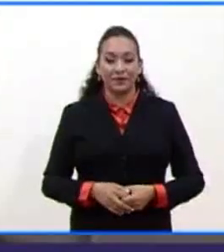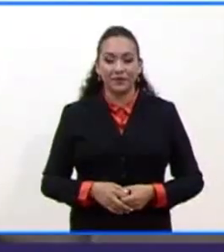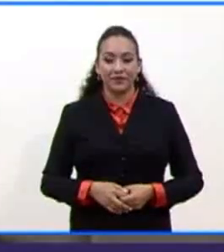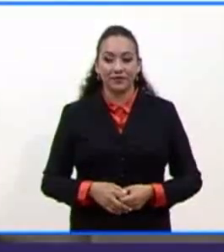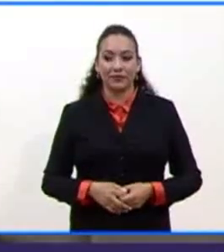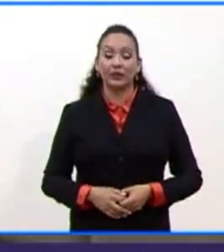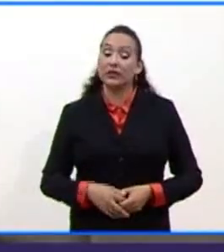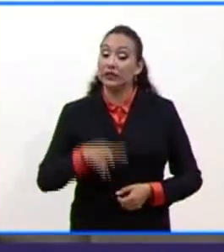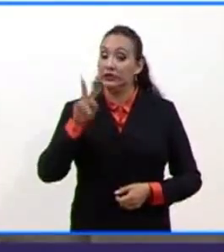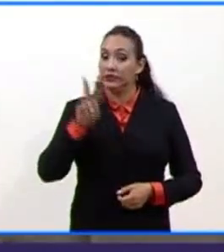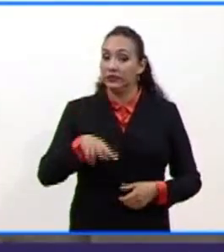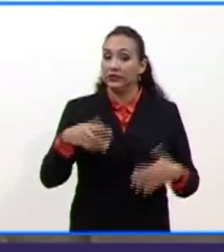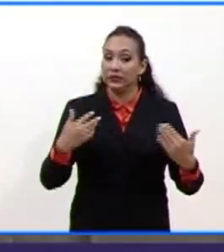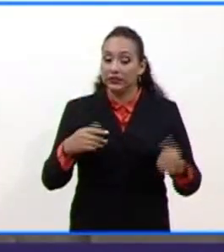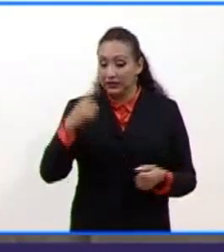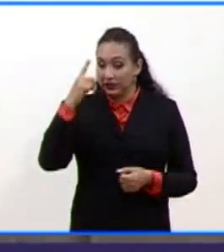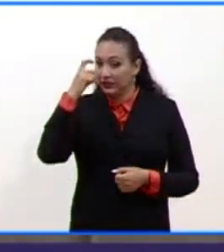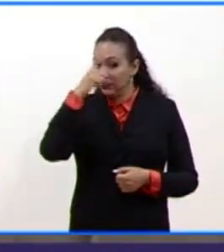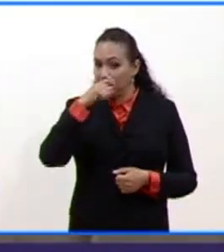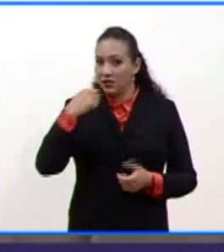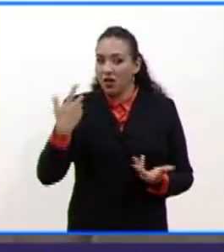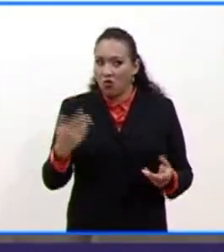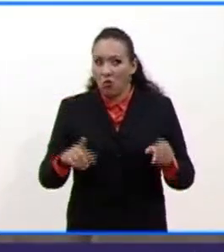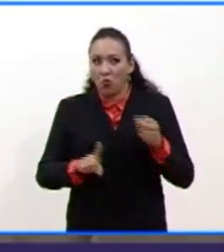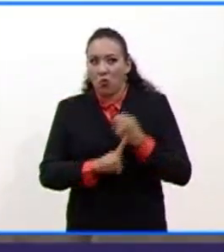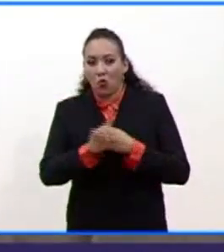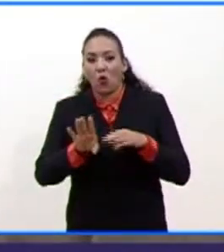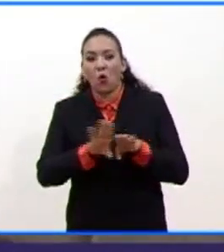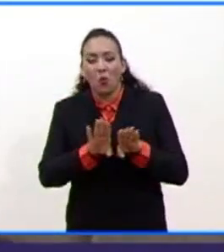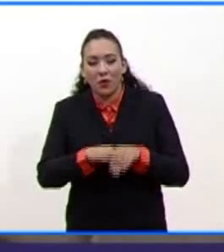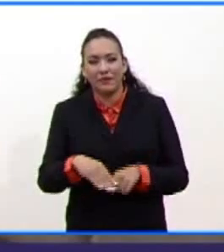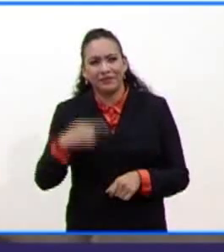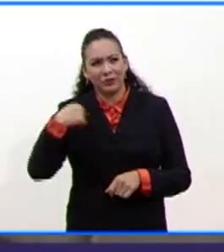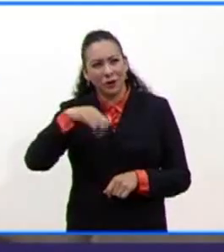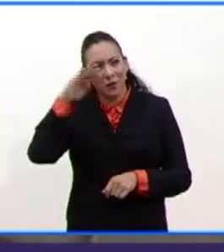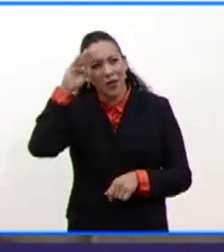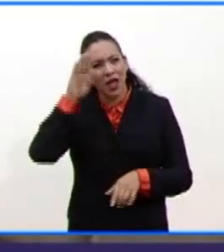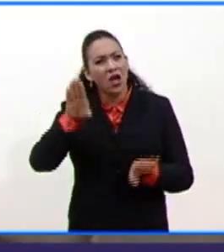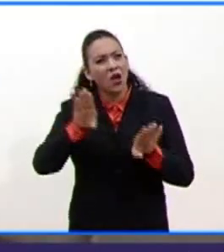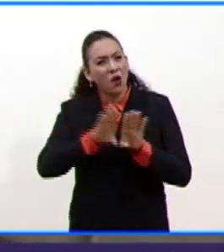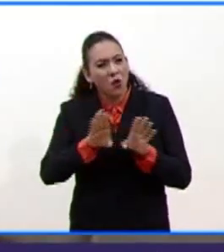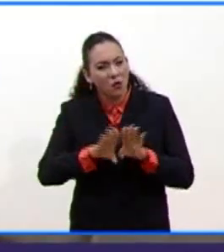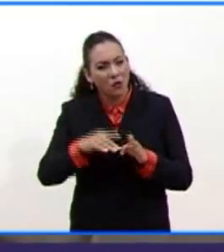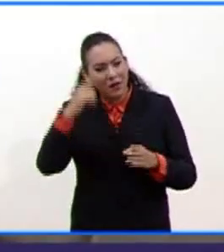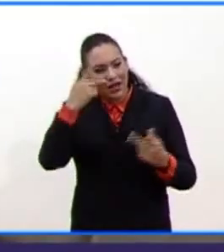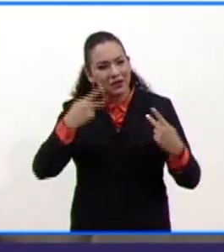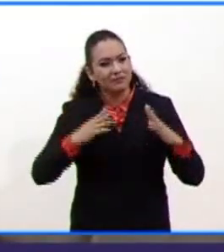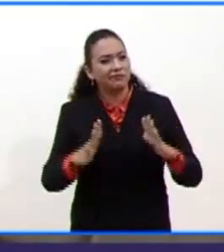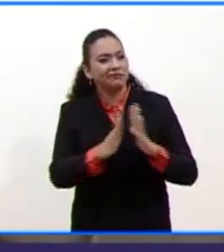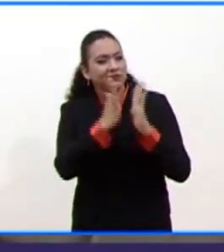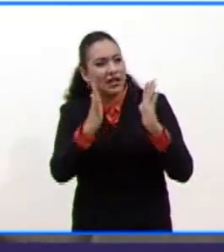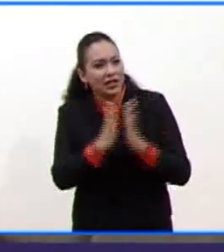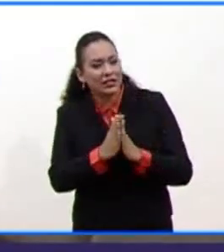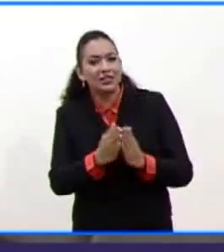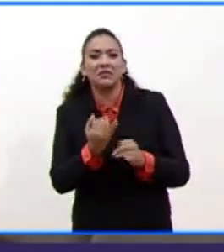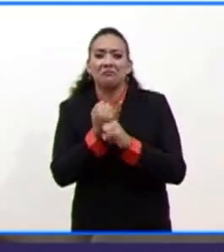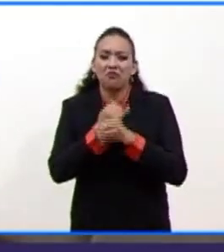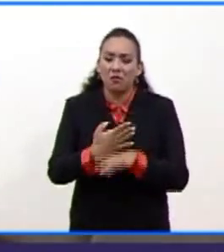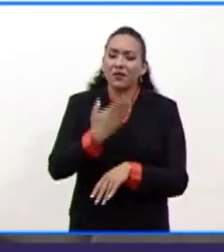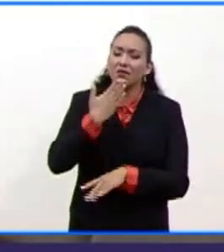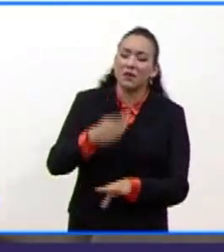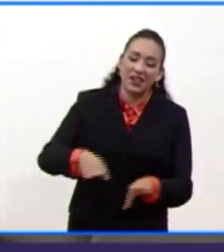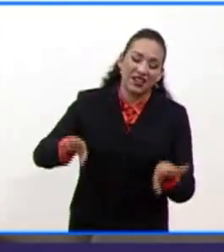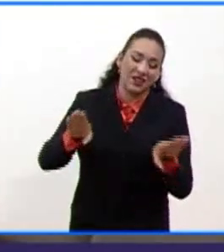Creo que el reto es hacer cómo hacer para que la ciudadanía participe y sobre todo que participe de manera informada. Normalmente